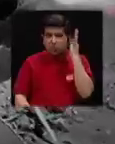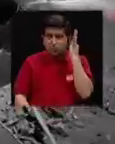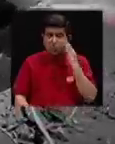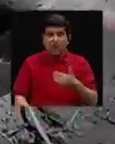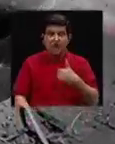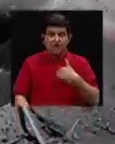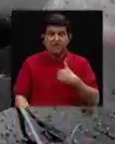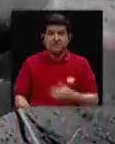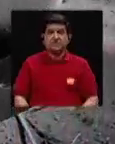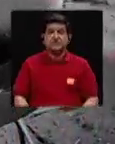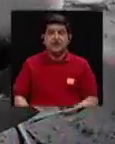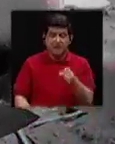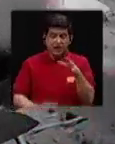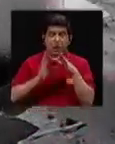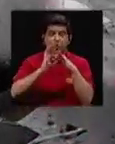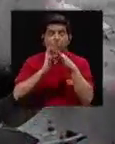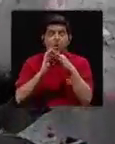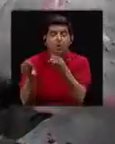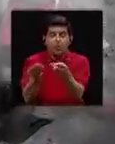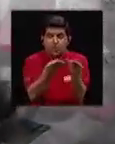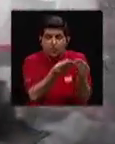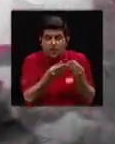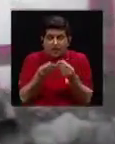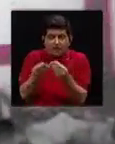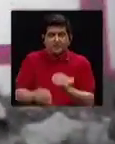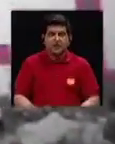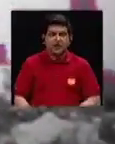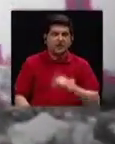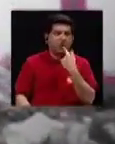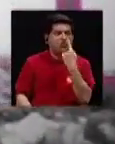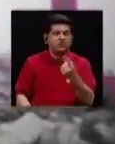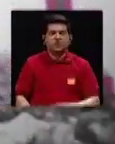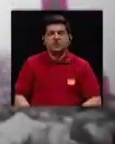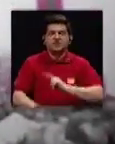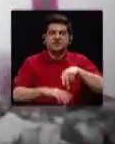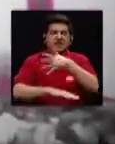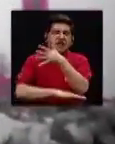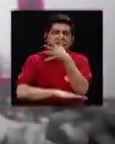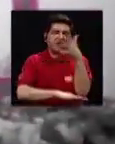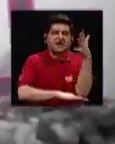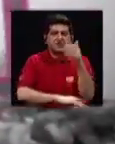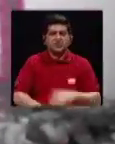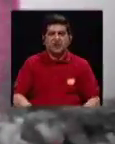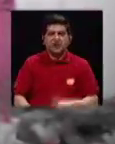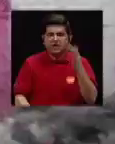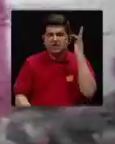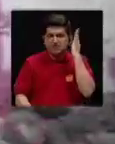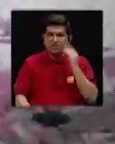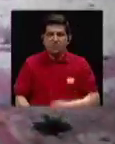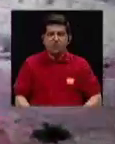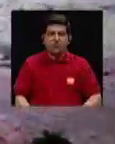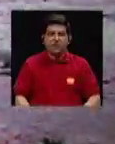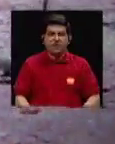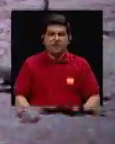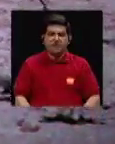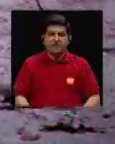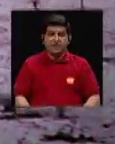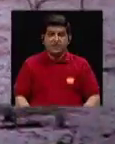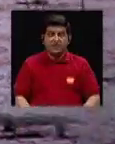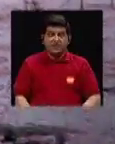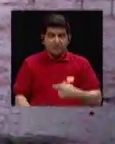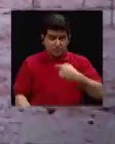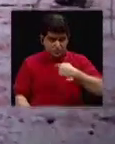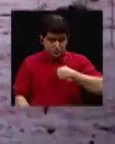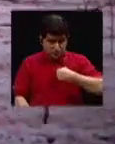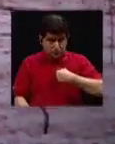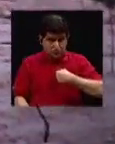comprensión el cuerpo de las mujeres tiene una gran afinidad con el territorio o sea otras autoras han hablado de la naturaleza en fin de la mujer como